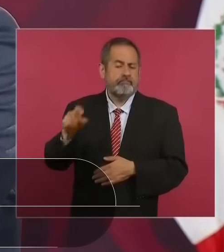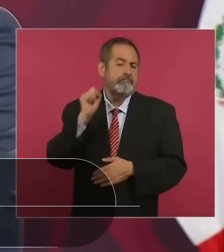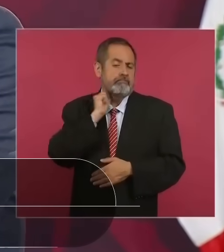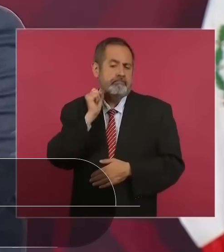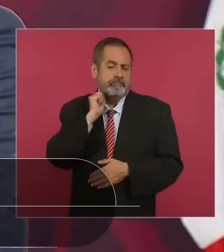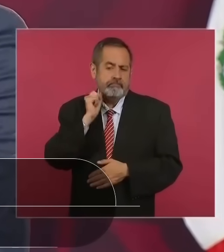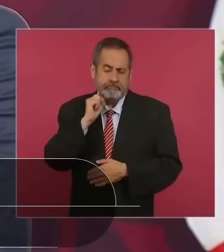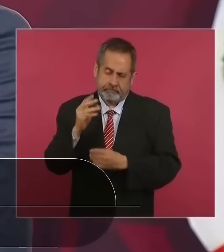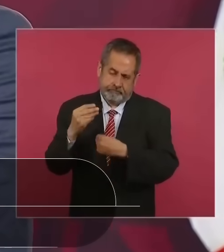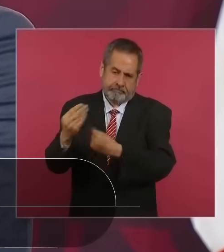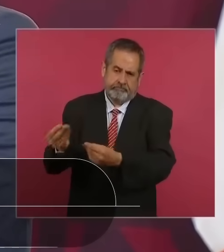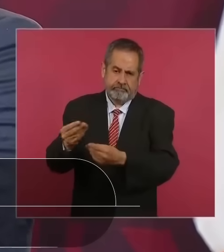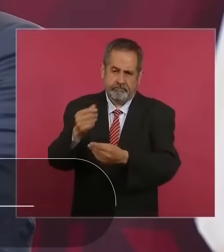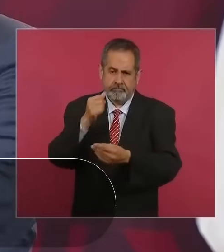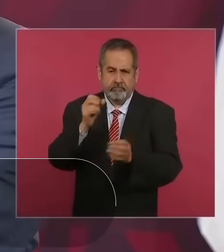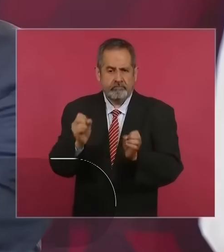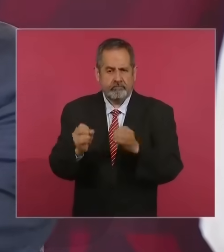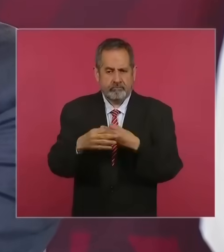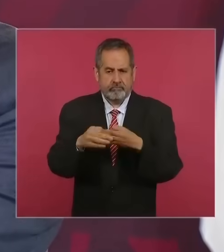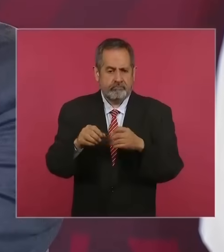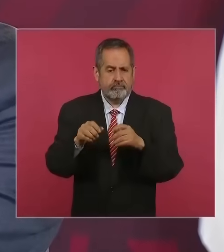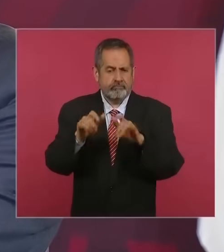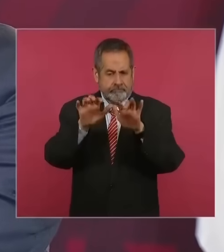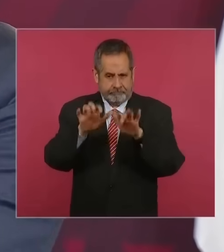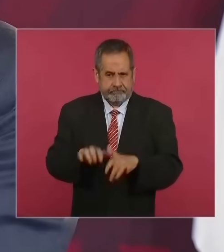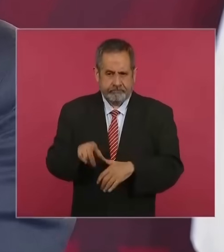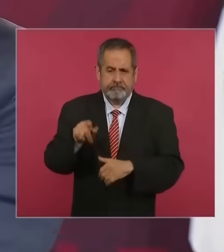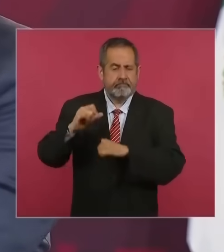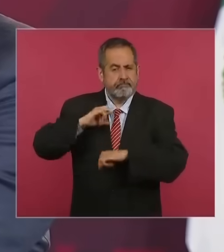Senado, que es el que le corresponde